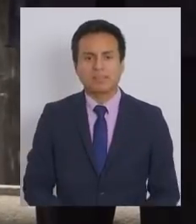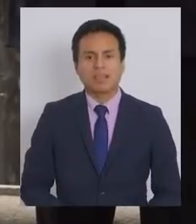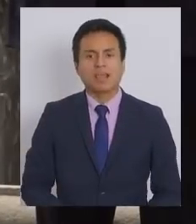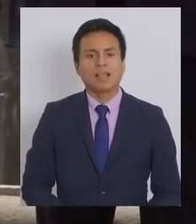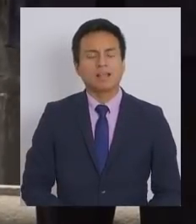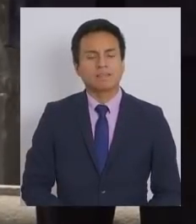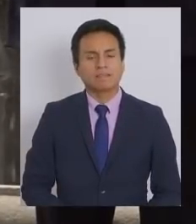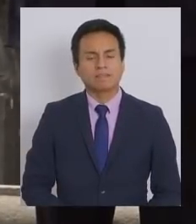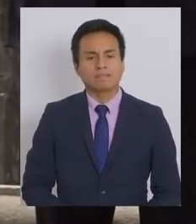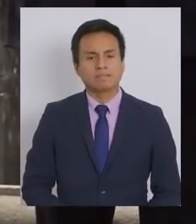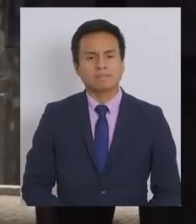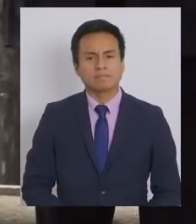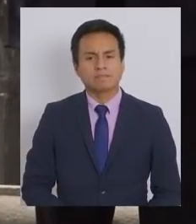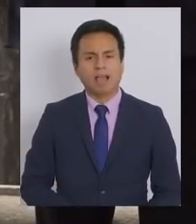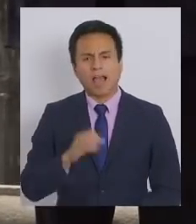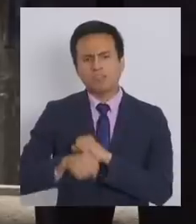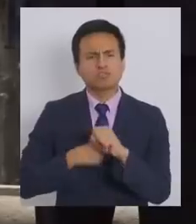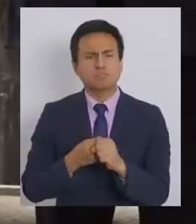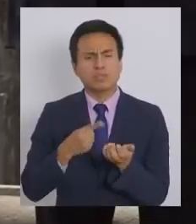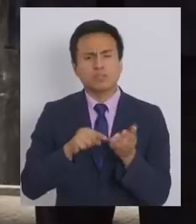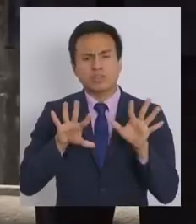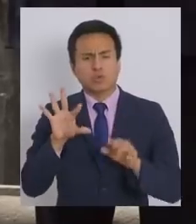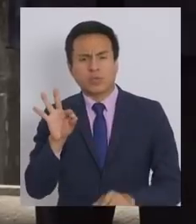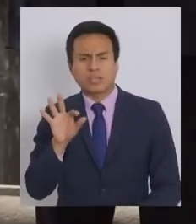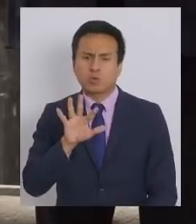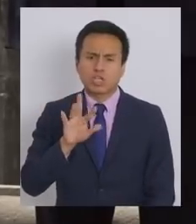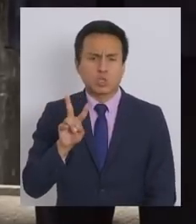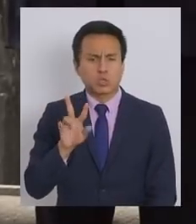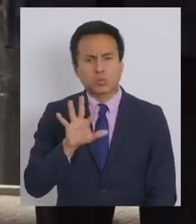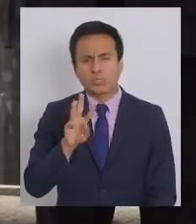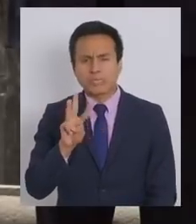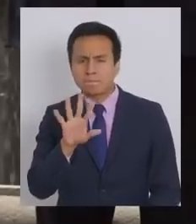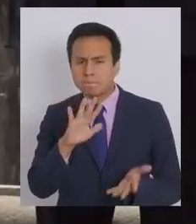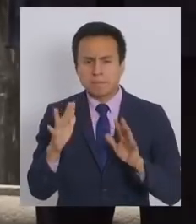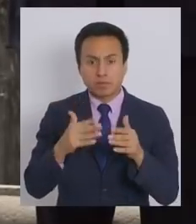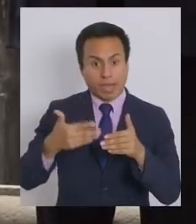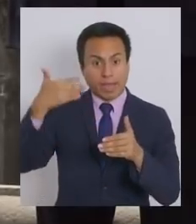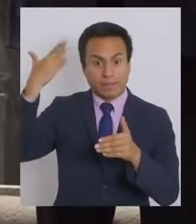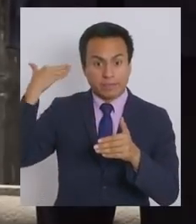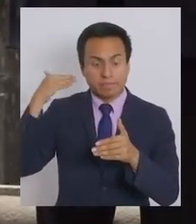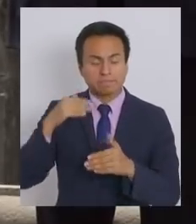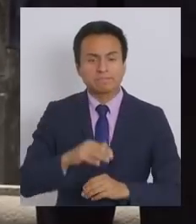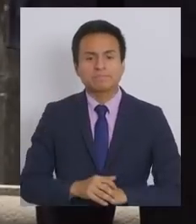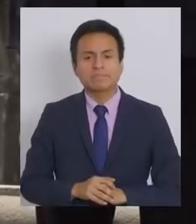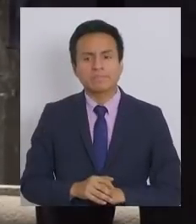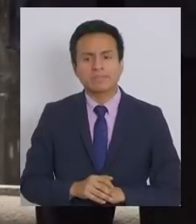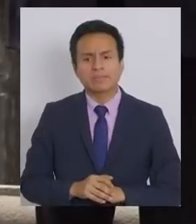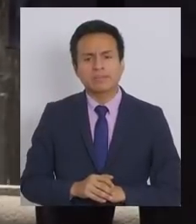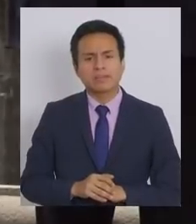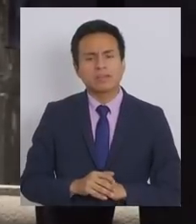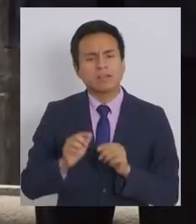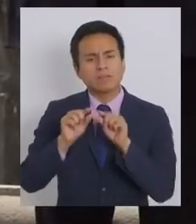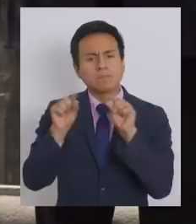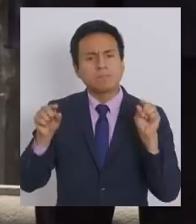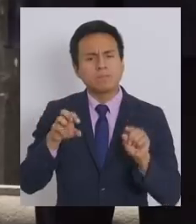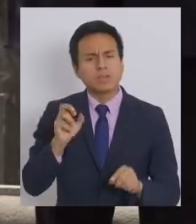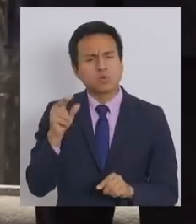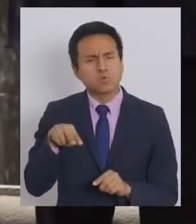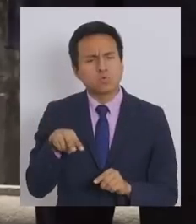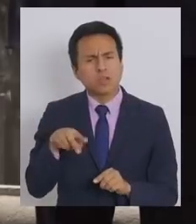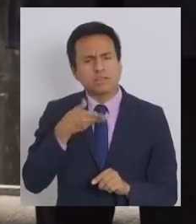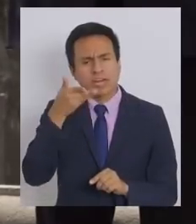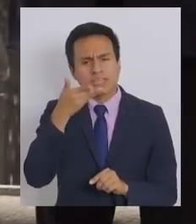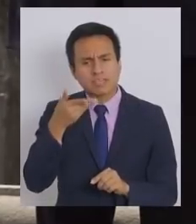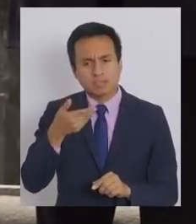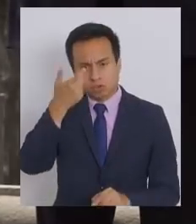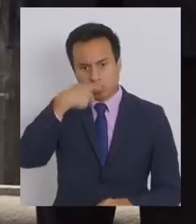Allá por los años 50, en el año 52 o 53, Perón tuvo una frase que para un peronista